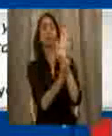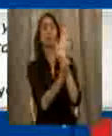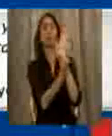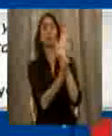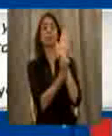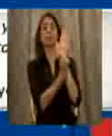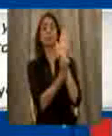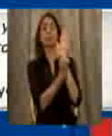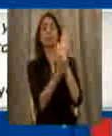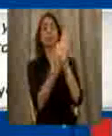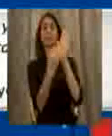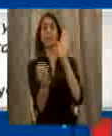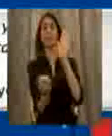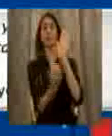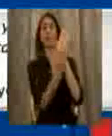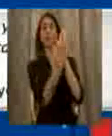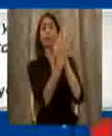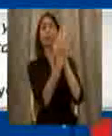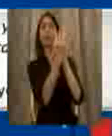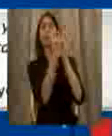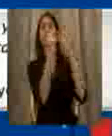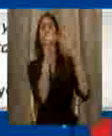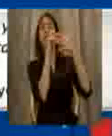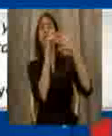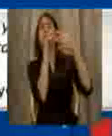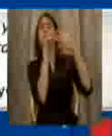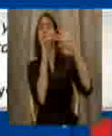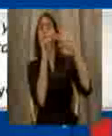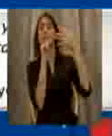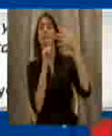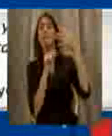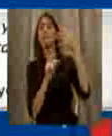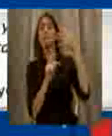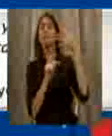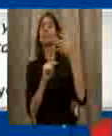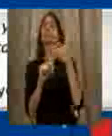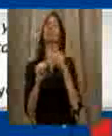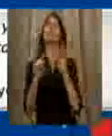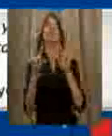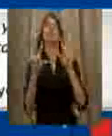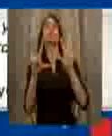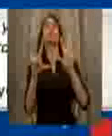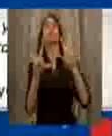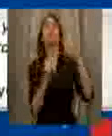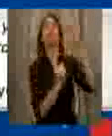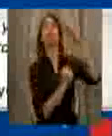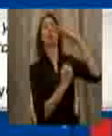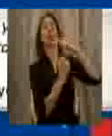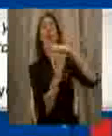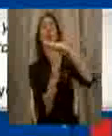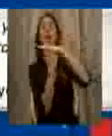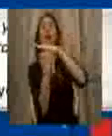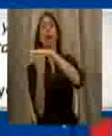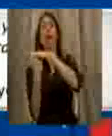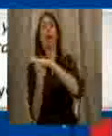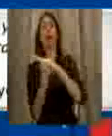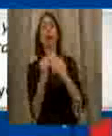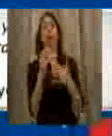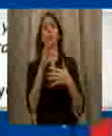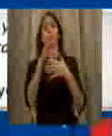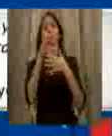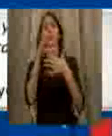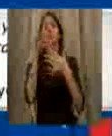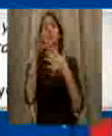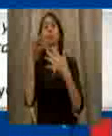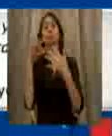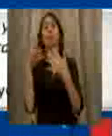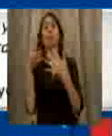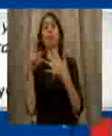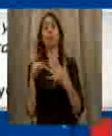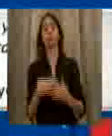la lámina que está ahí, asociado a los 7 ejes principales que